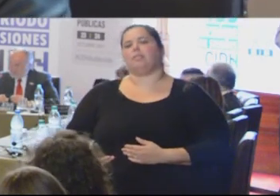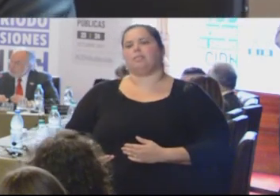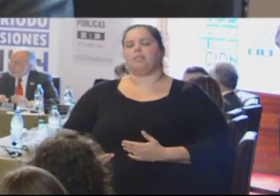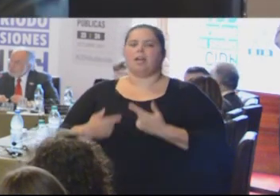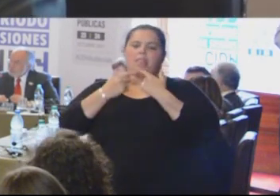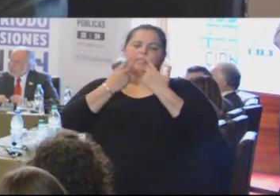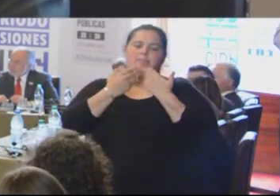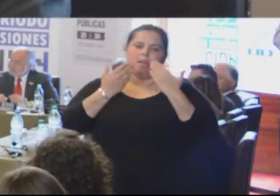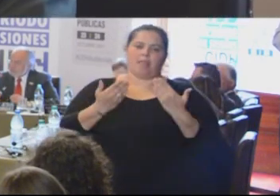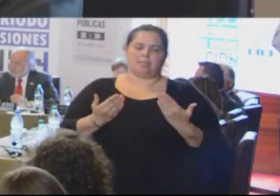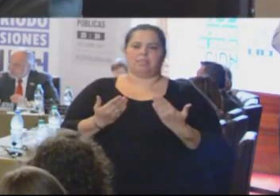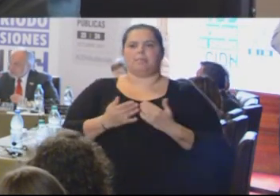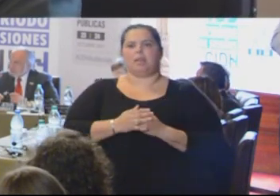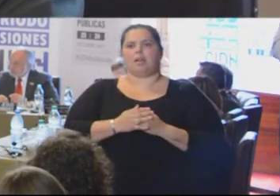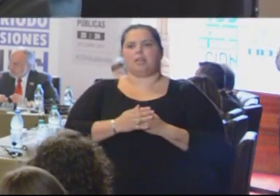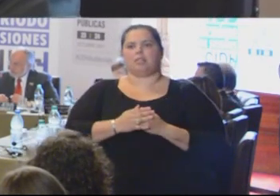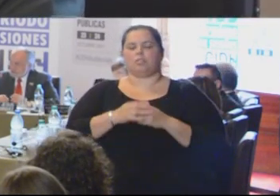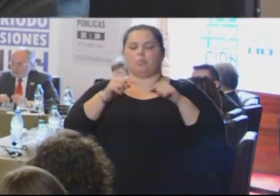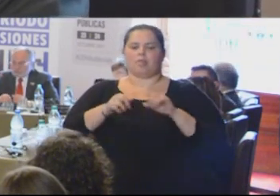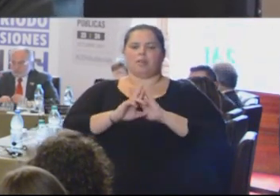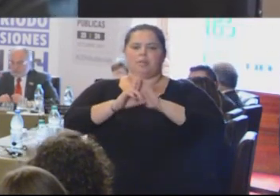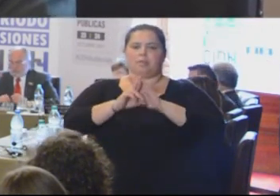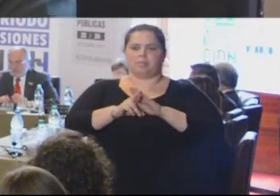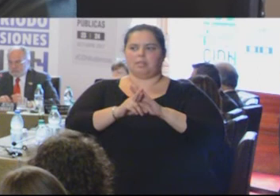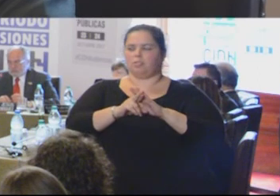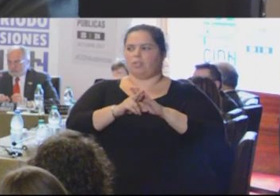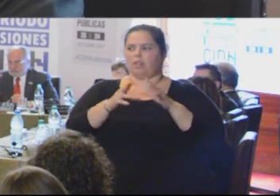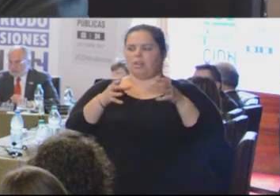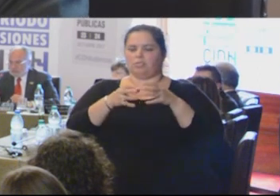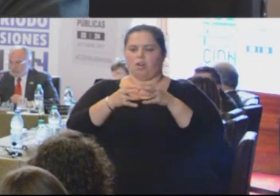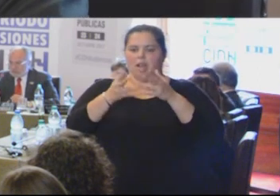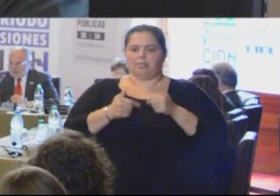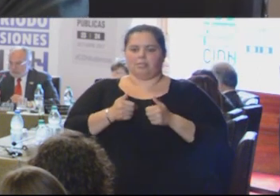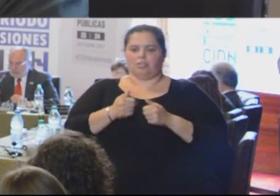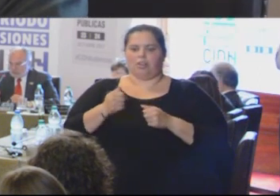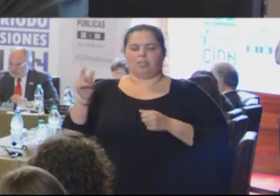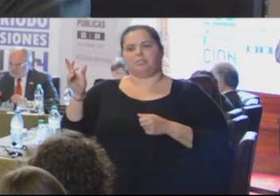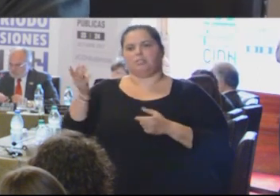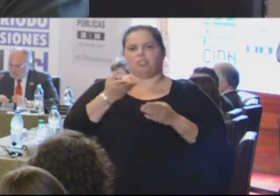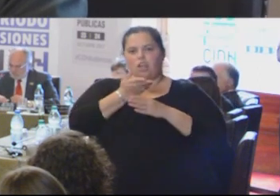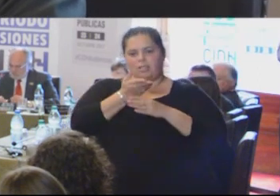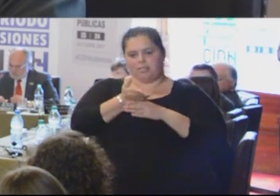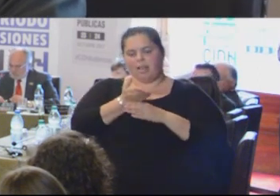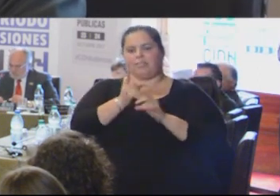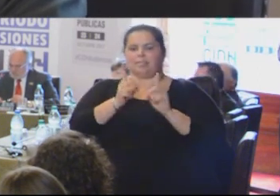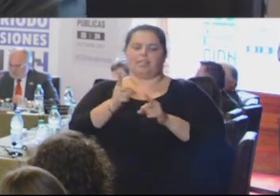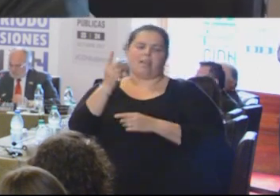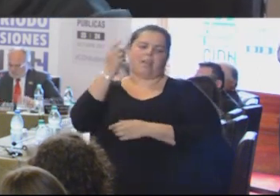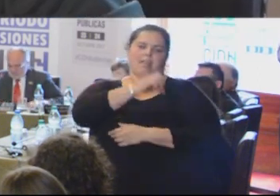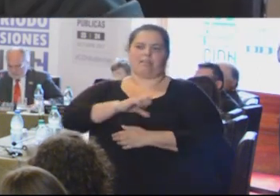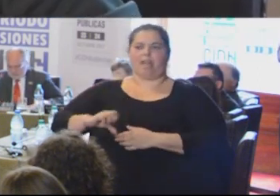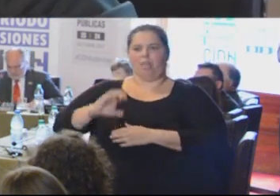a las de unas representaciones de las organizaciones solicitantes y del ilustre estado de colombia